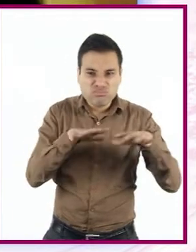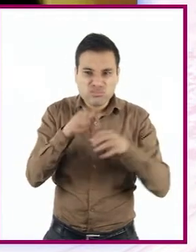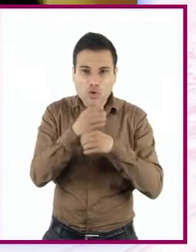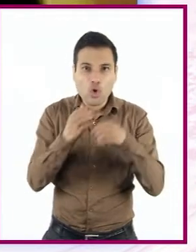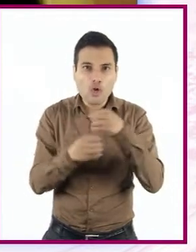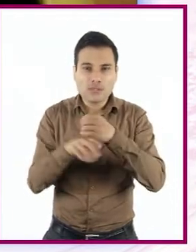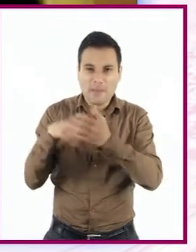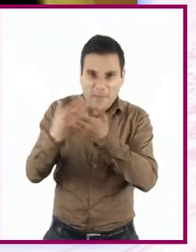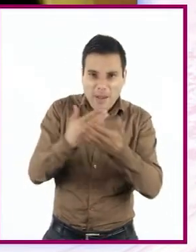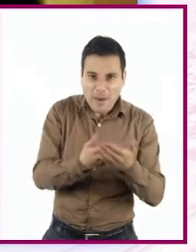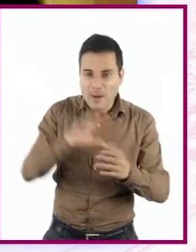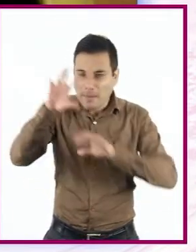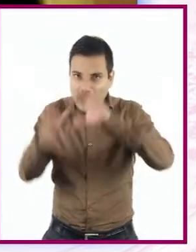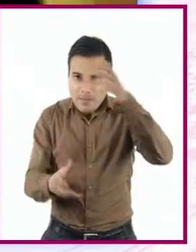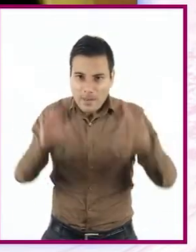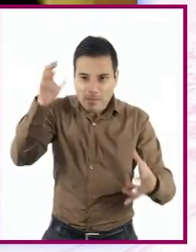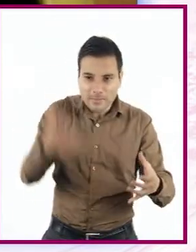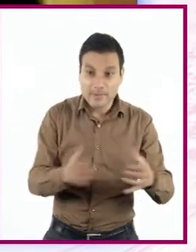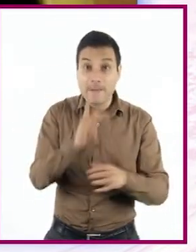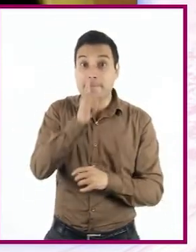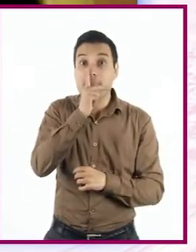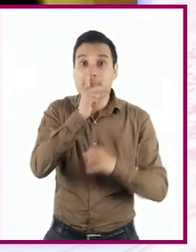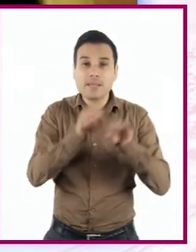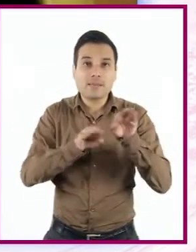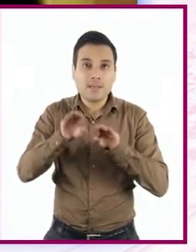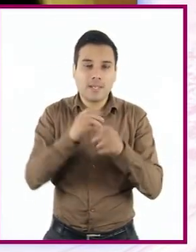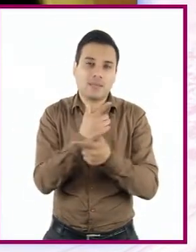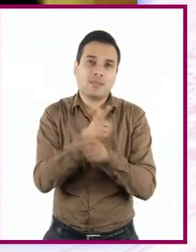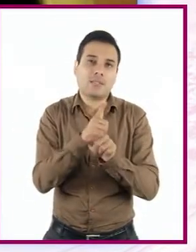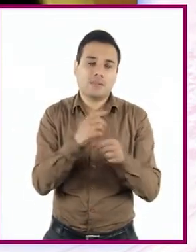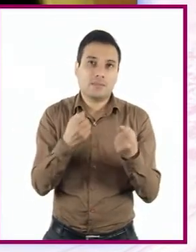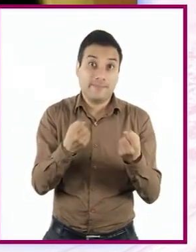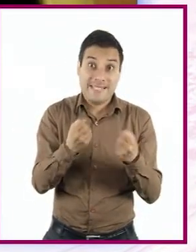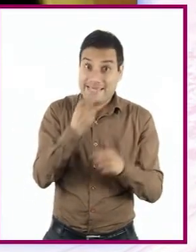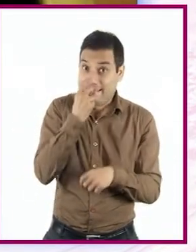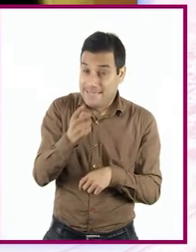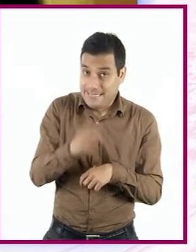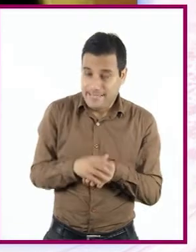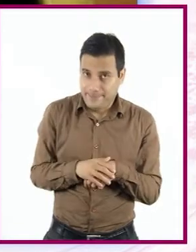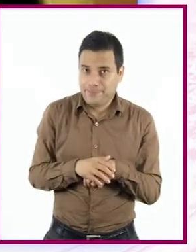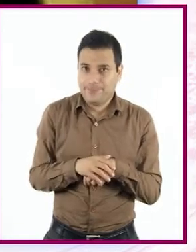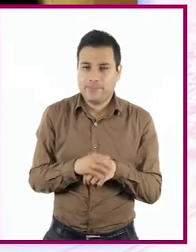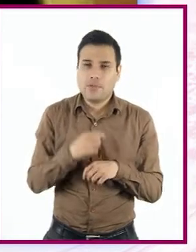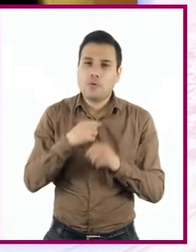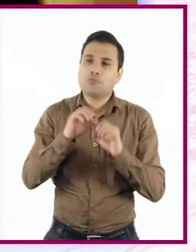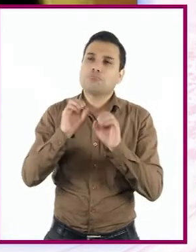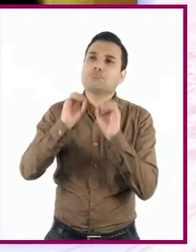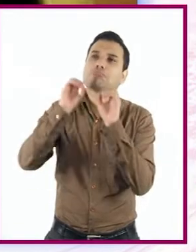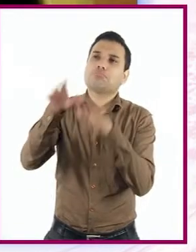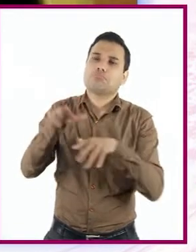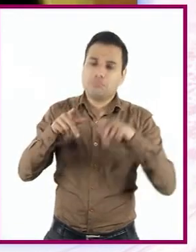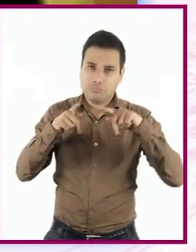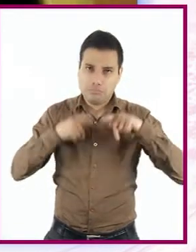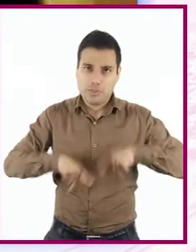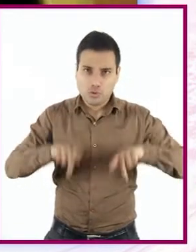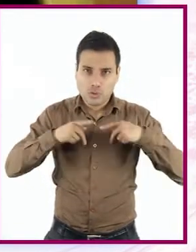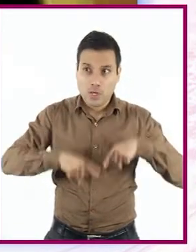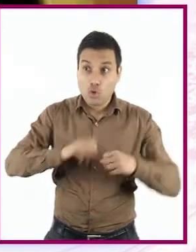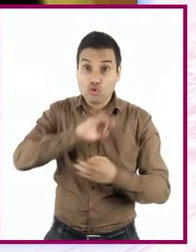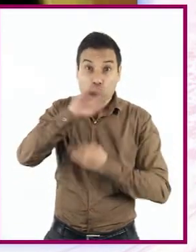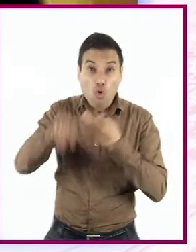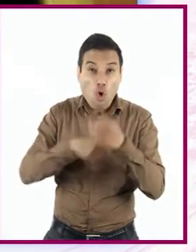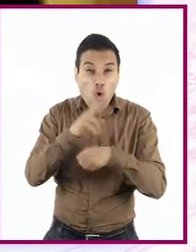caían. Mi papá trabaja en un taxi y nos cuenta que donde fue a dejar un viaje, todos los vidrios